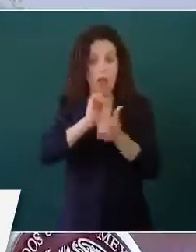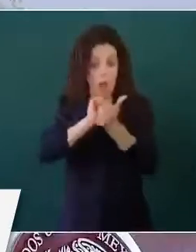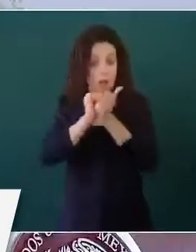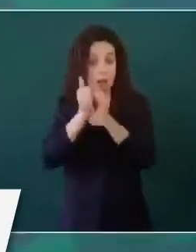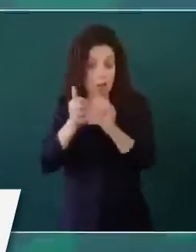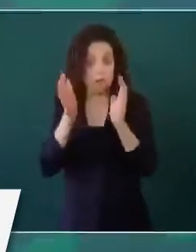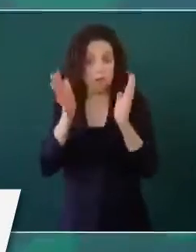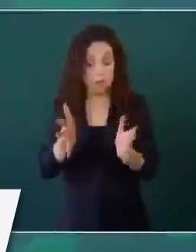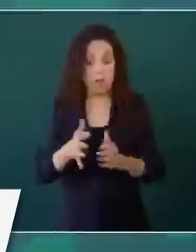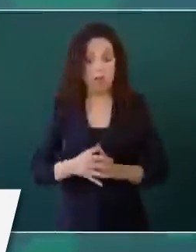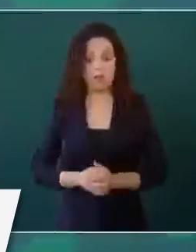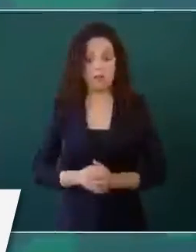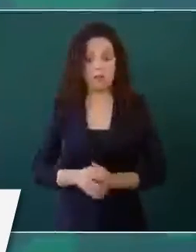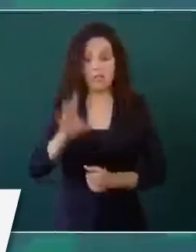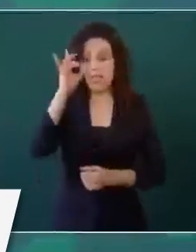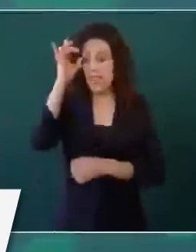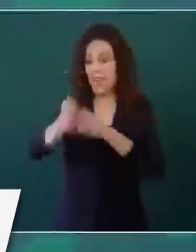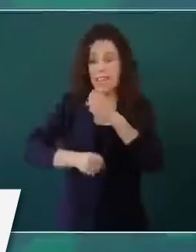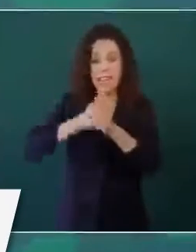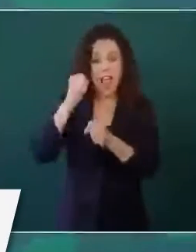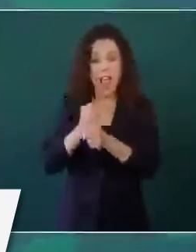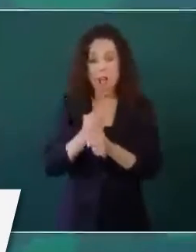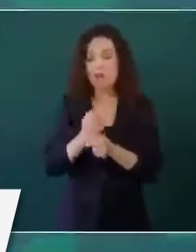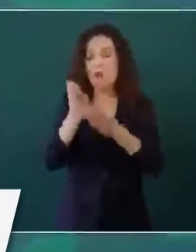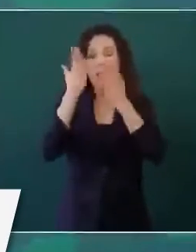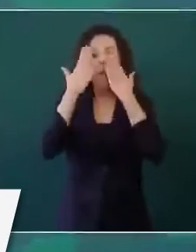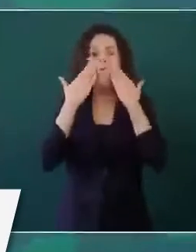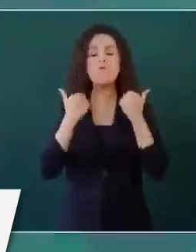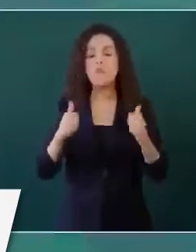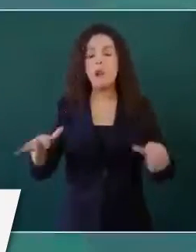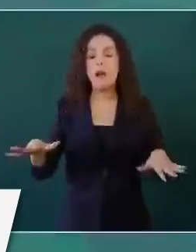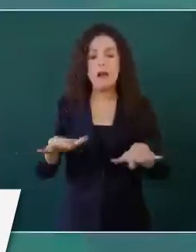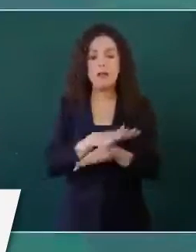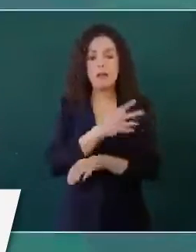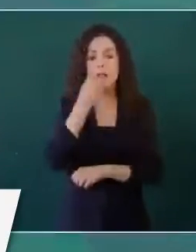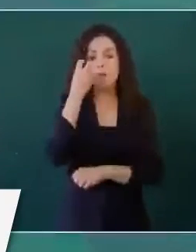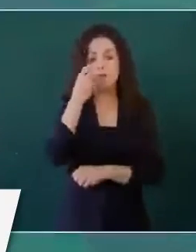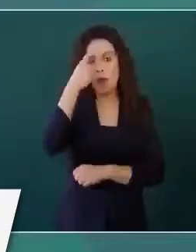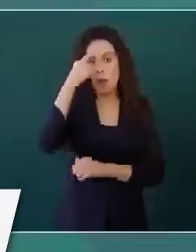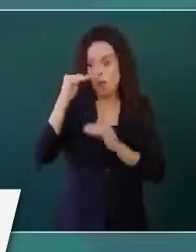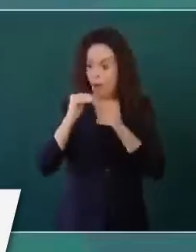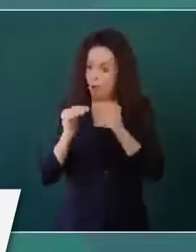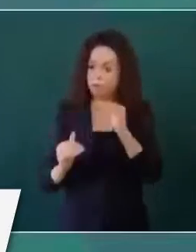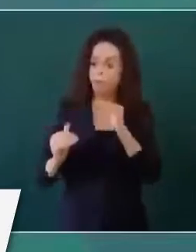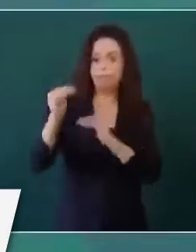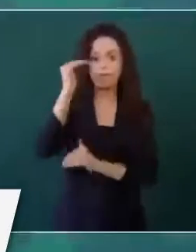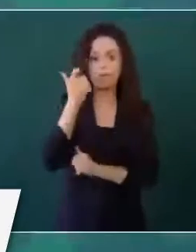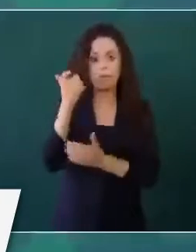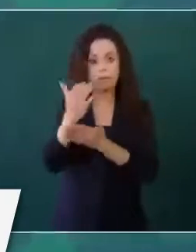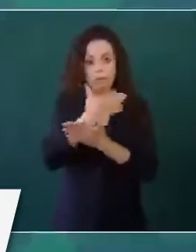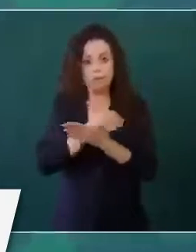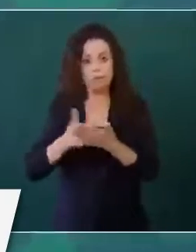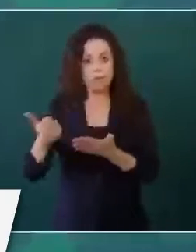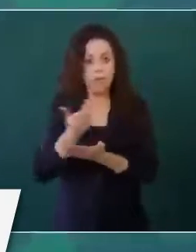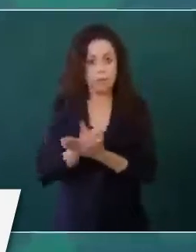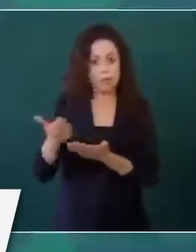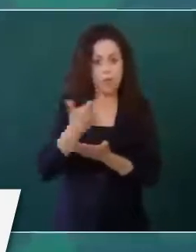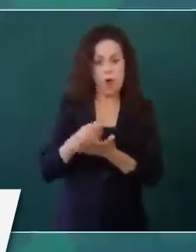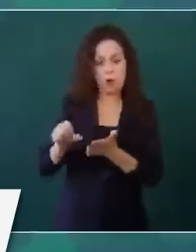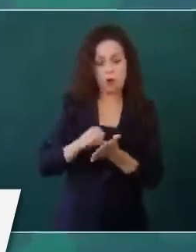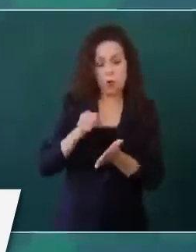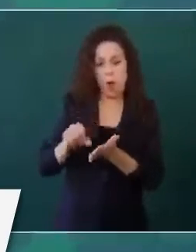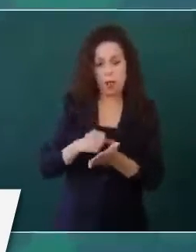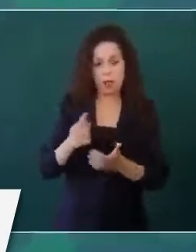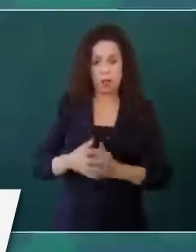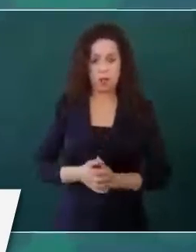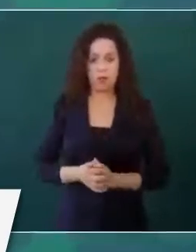mínimo de esa manera durante todo el periodo neoliberal. Es más, hubieron años en el periodo neoliberal que el aumento